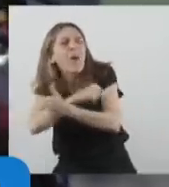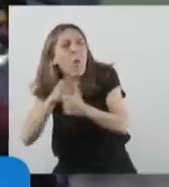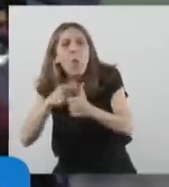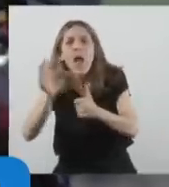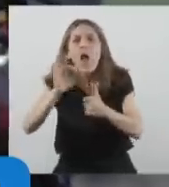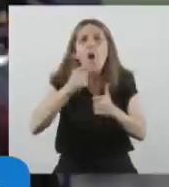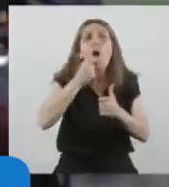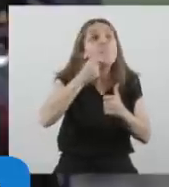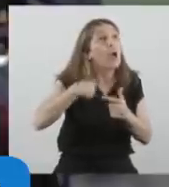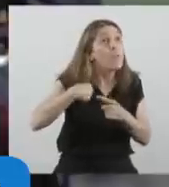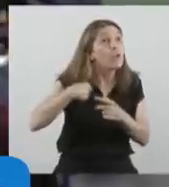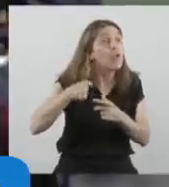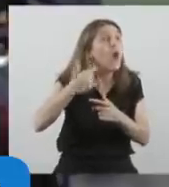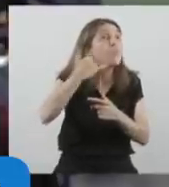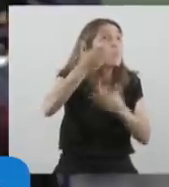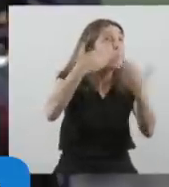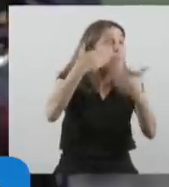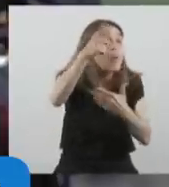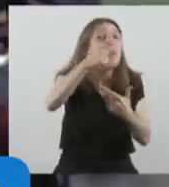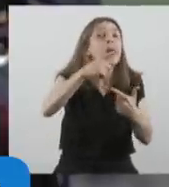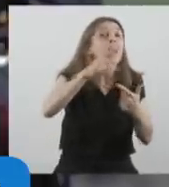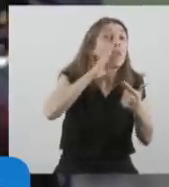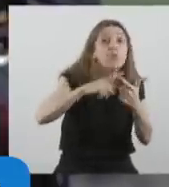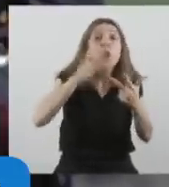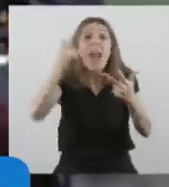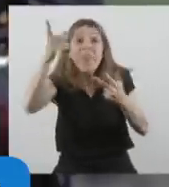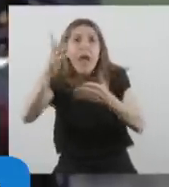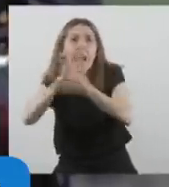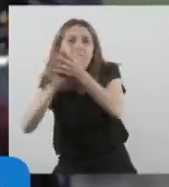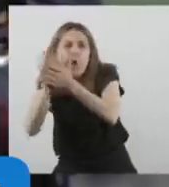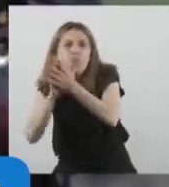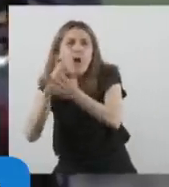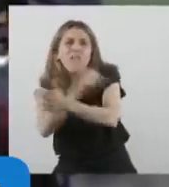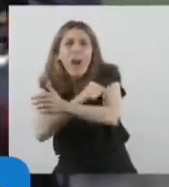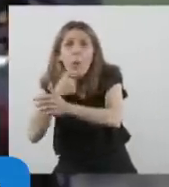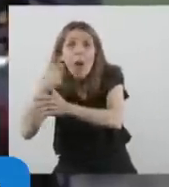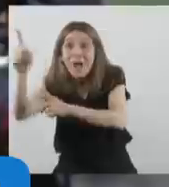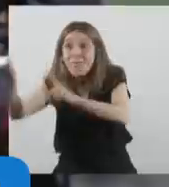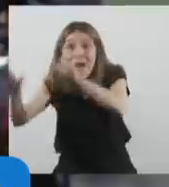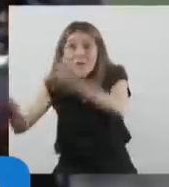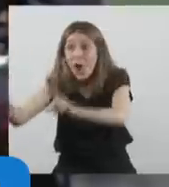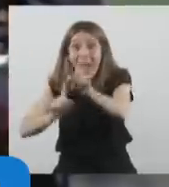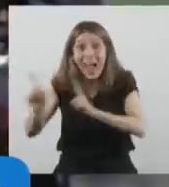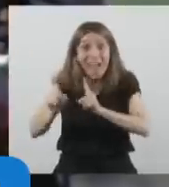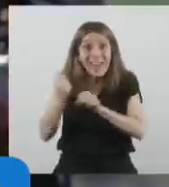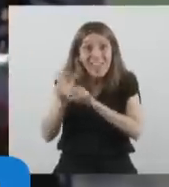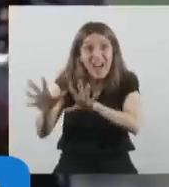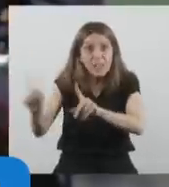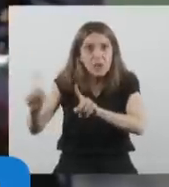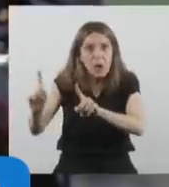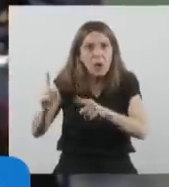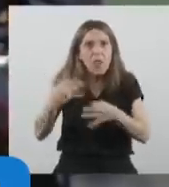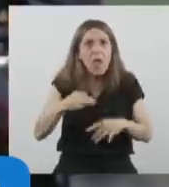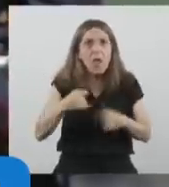una vacuna hizo una gestión en inglaterra para conseguir una vacuna nadie vino a ofrecer mesa no debemos hacer